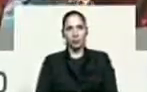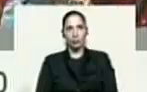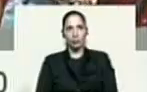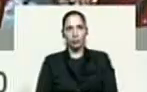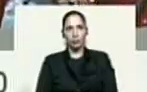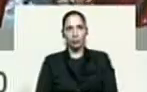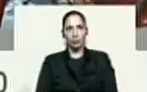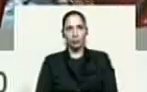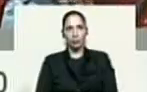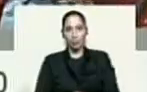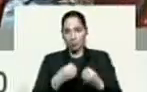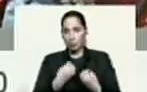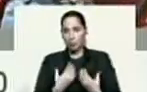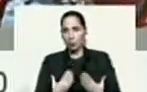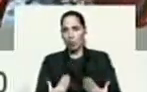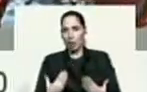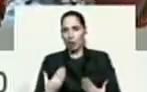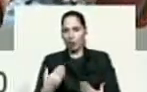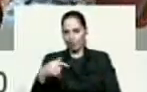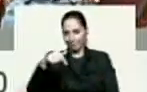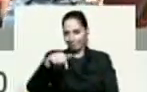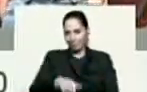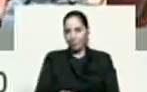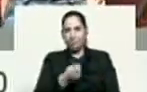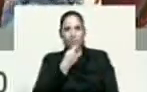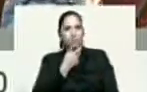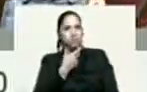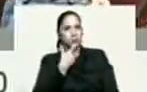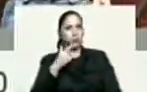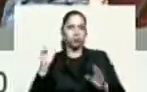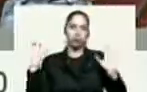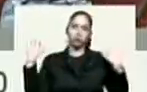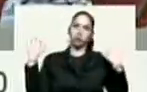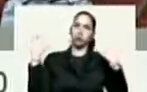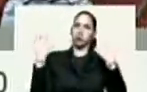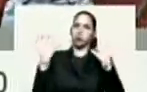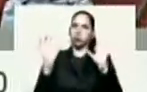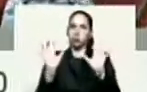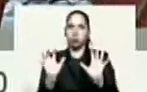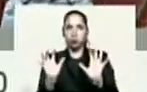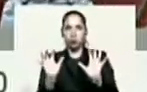Qué bueno estar aquí en esta hermosa concentración.